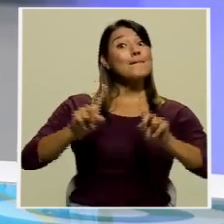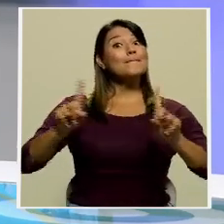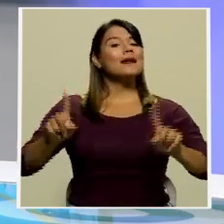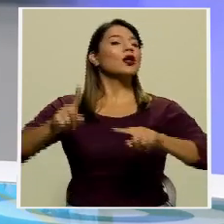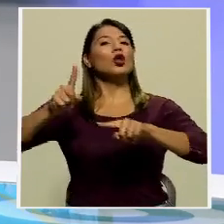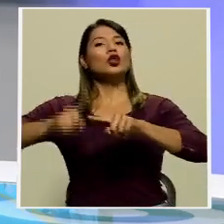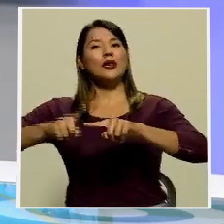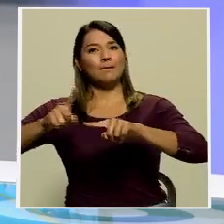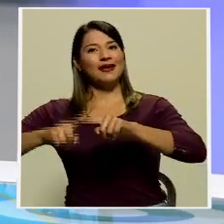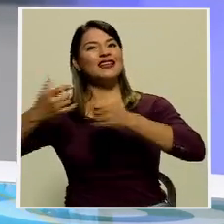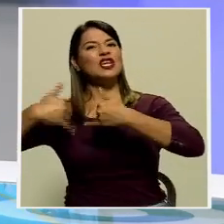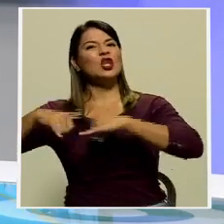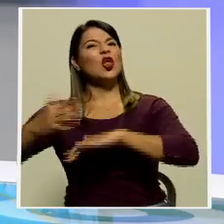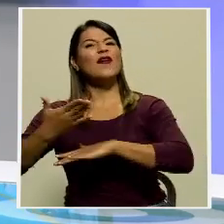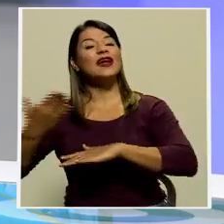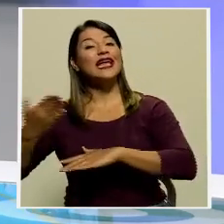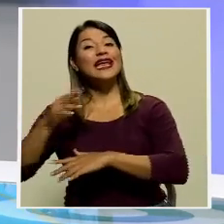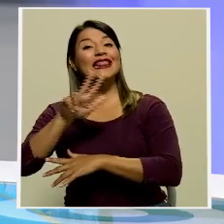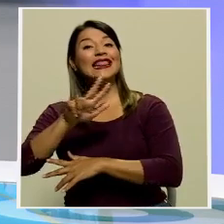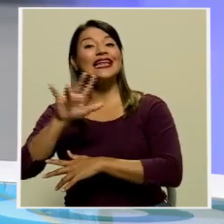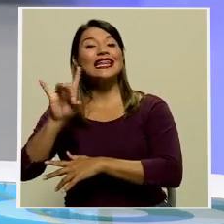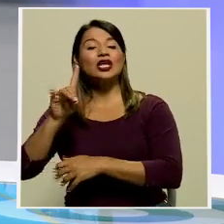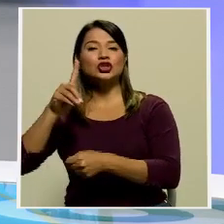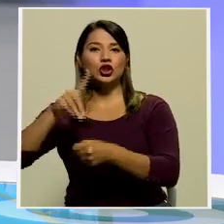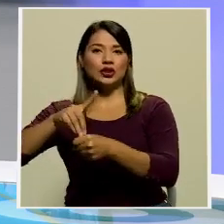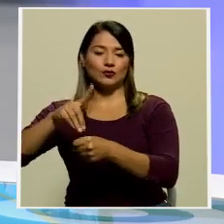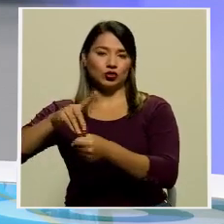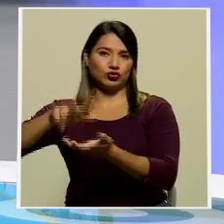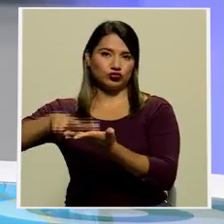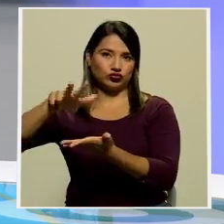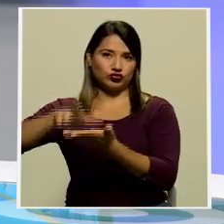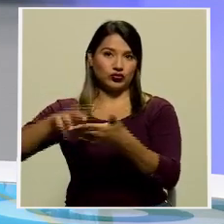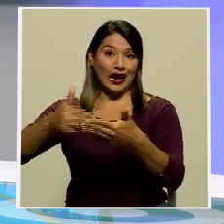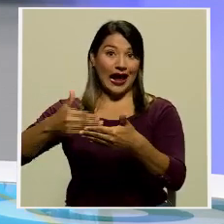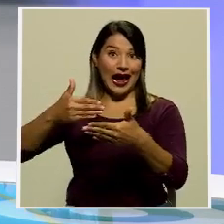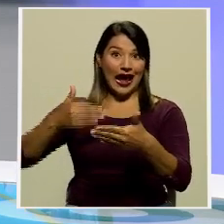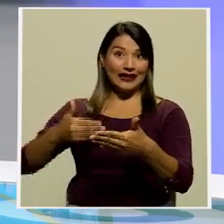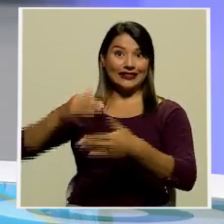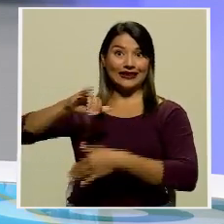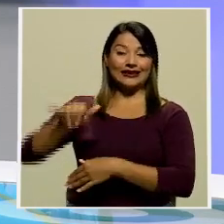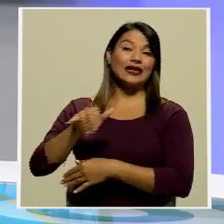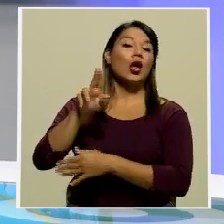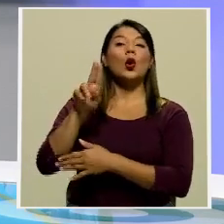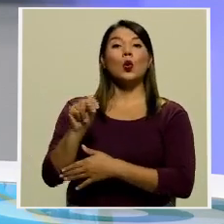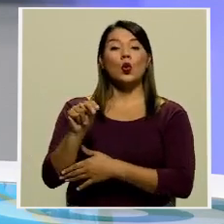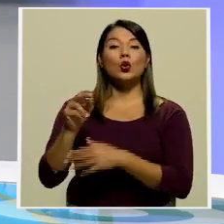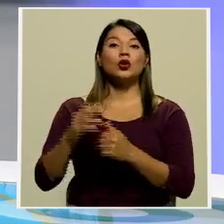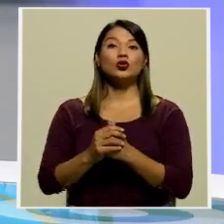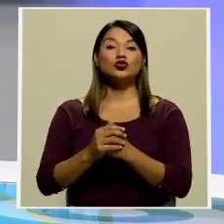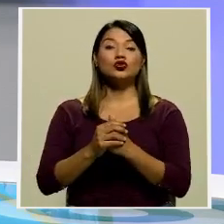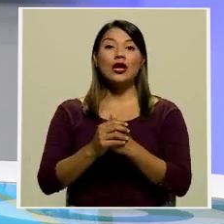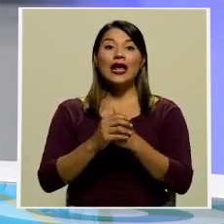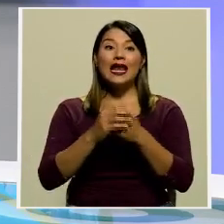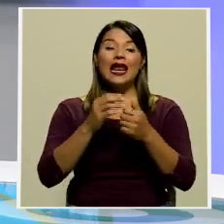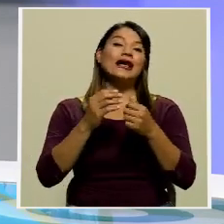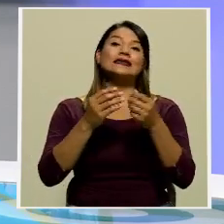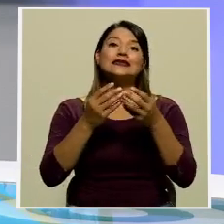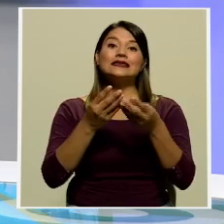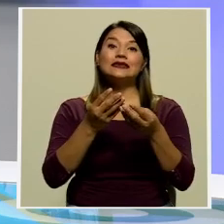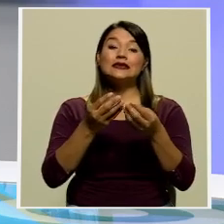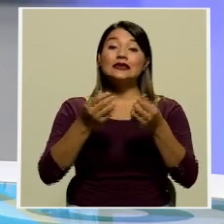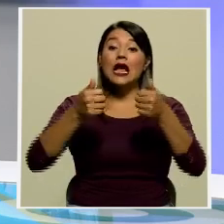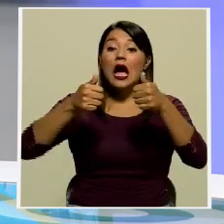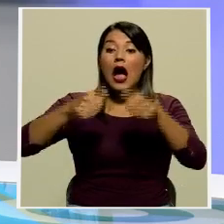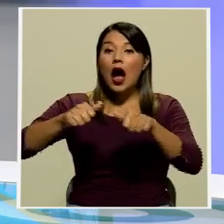38 diputados la aprueben antes de junio. El paquete de medidas económicas acordado